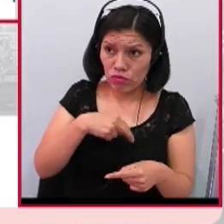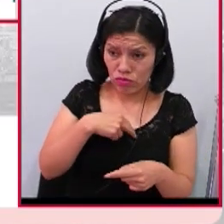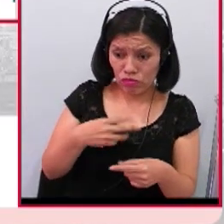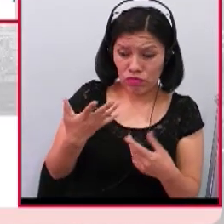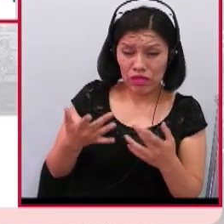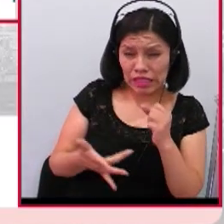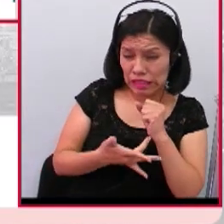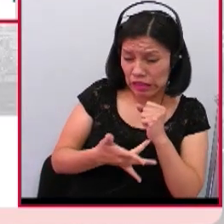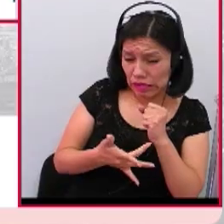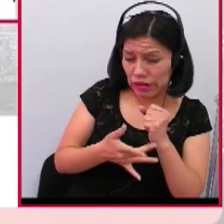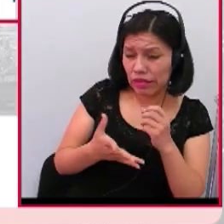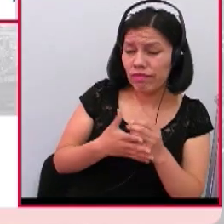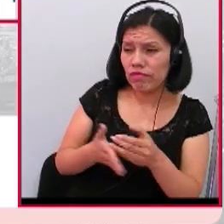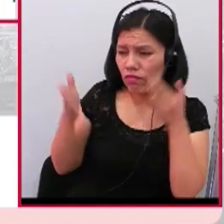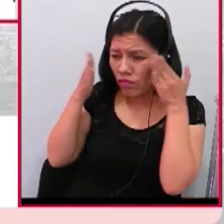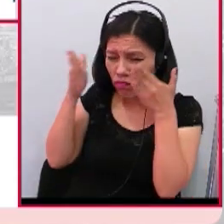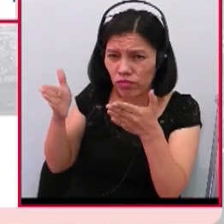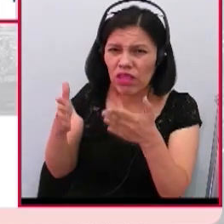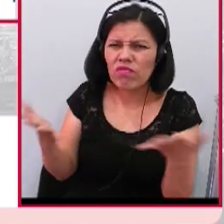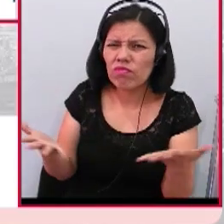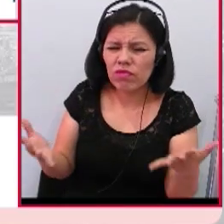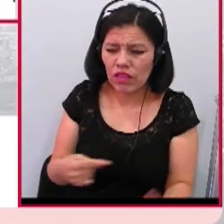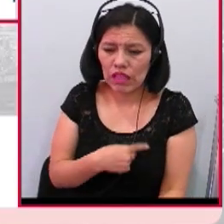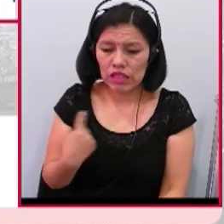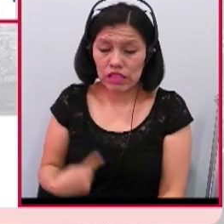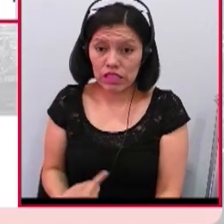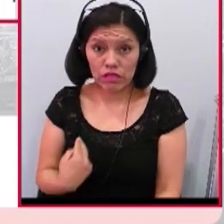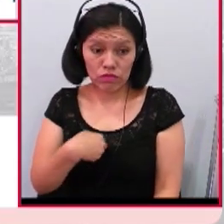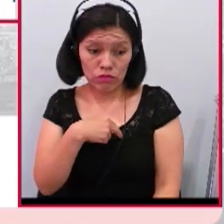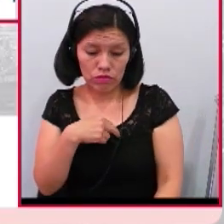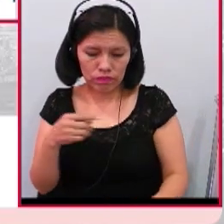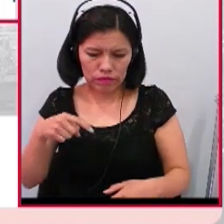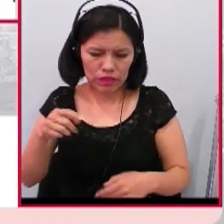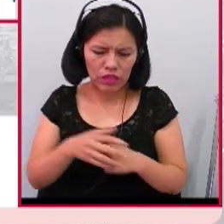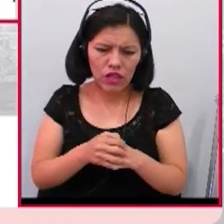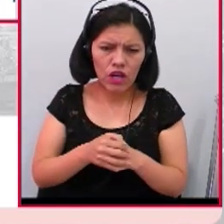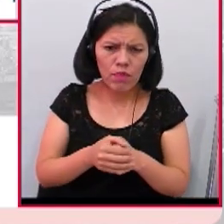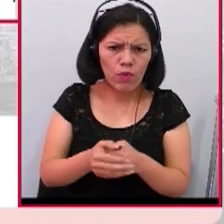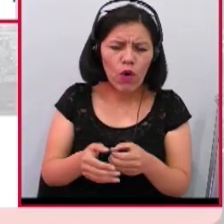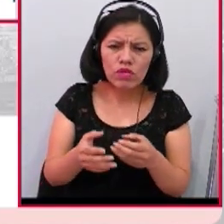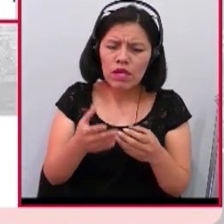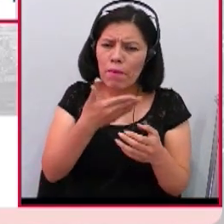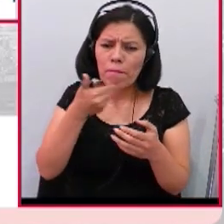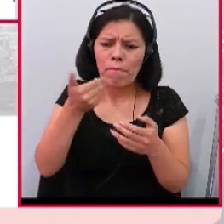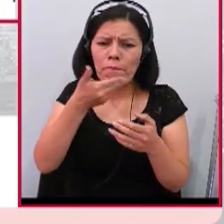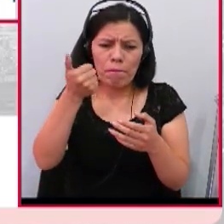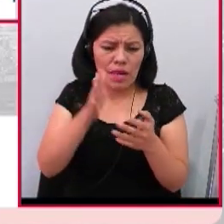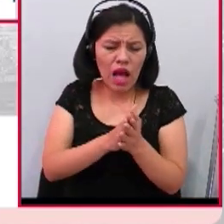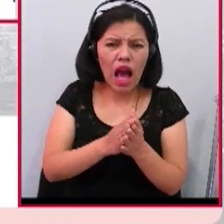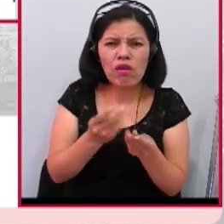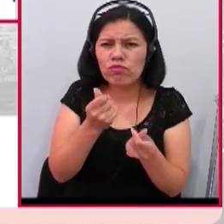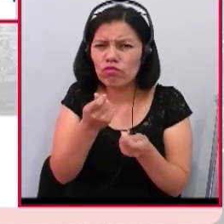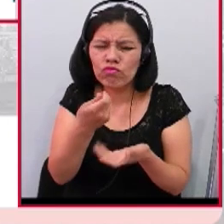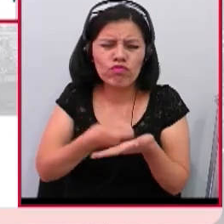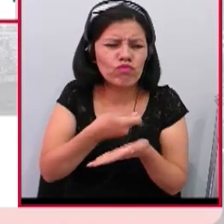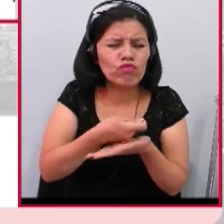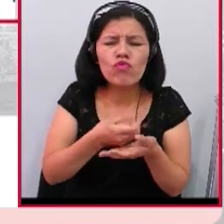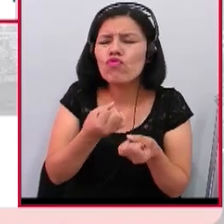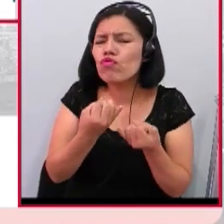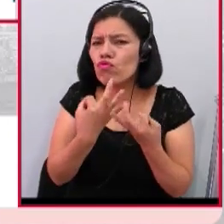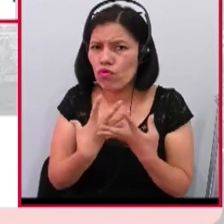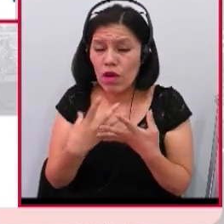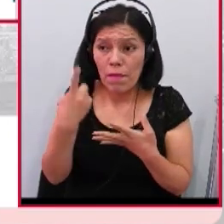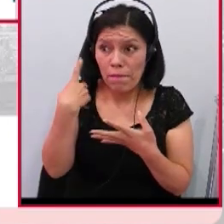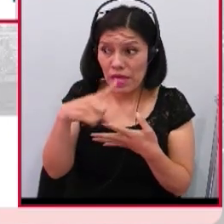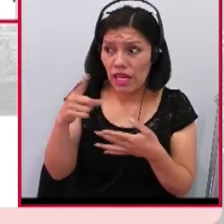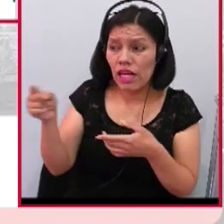Entonces, bajo esa perspectiva, nosotros tenemos que optimizar los costos de cada una de nuestras plantas. Y básicamente, justamente este trabajo se basa en